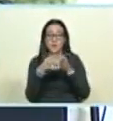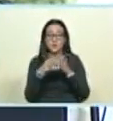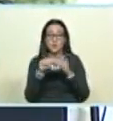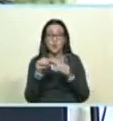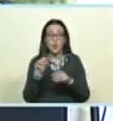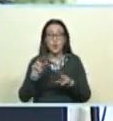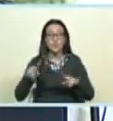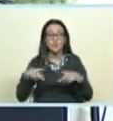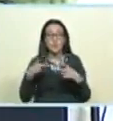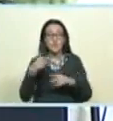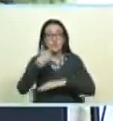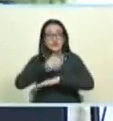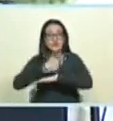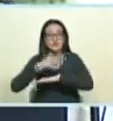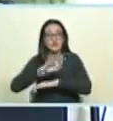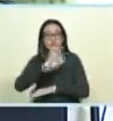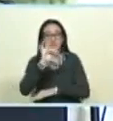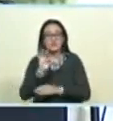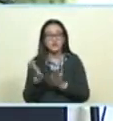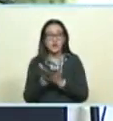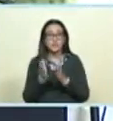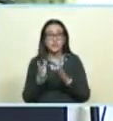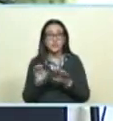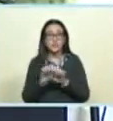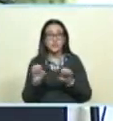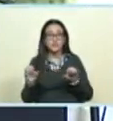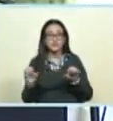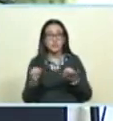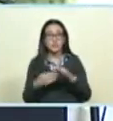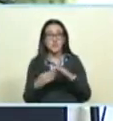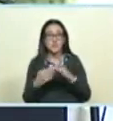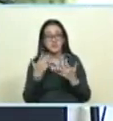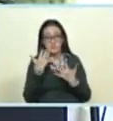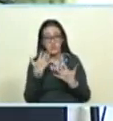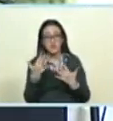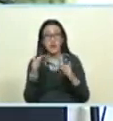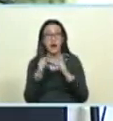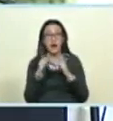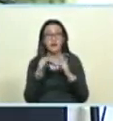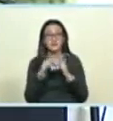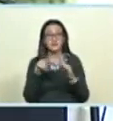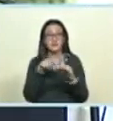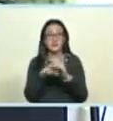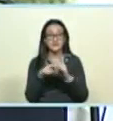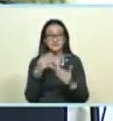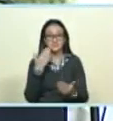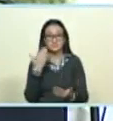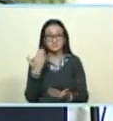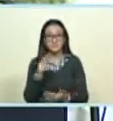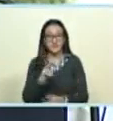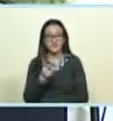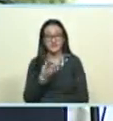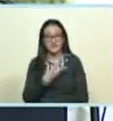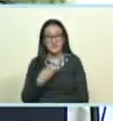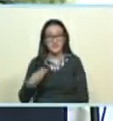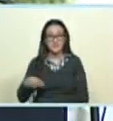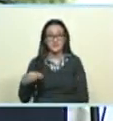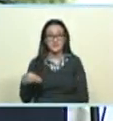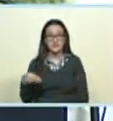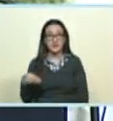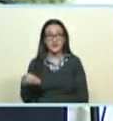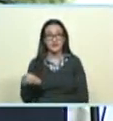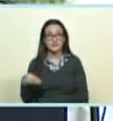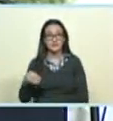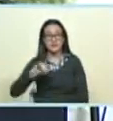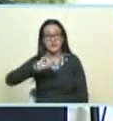nueva directiva de la Federación de Estudiantes de Educación Media para que los vean en sus casas. El vicepresidente